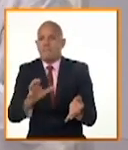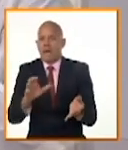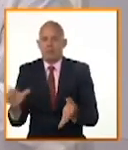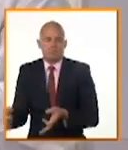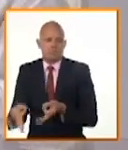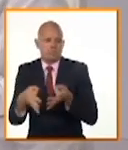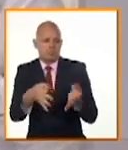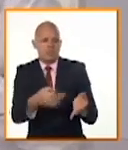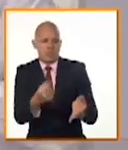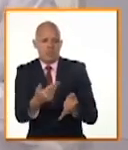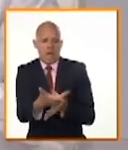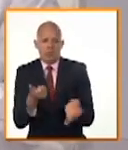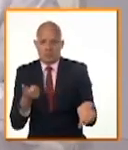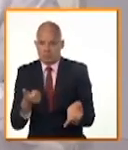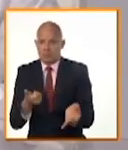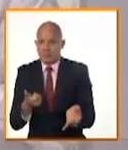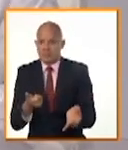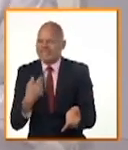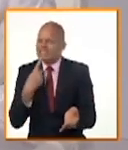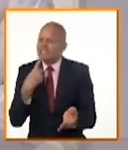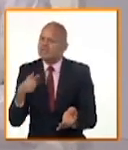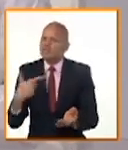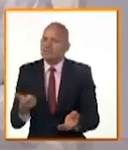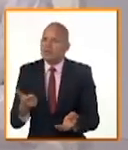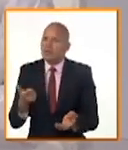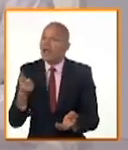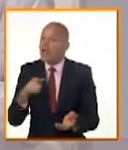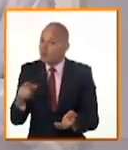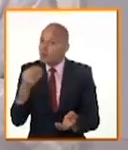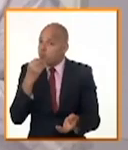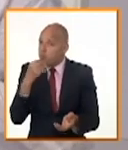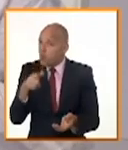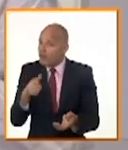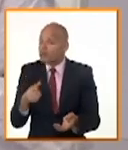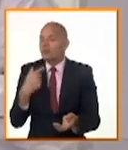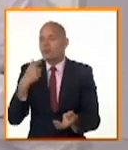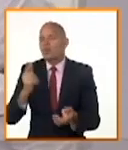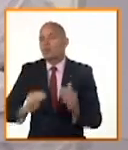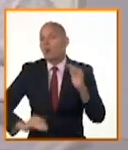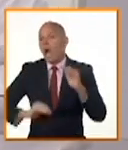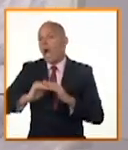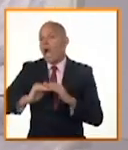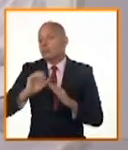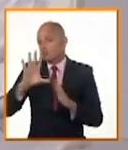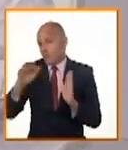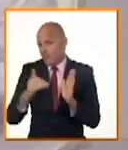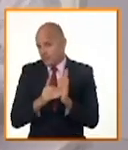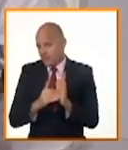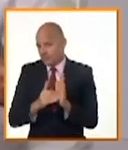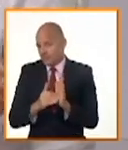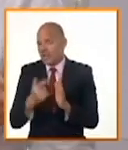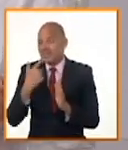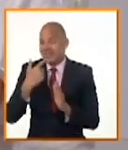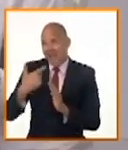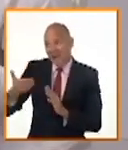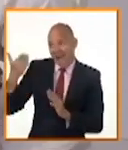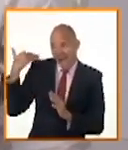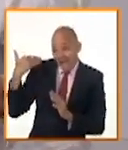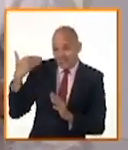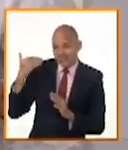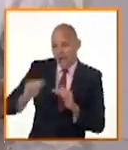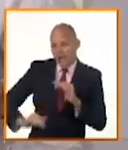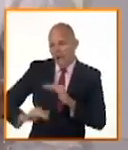transacción no puede exceder los cinco mil pesos y nosotros estamos apostando porque en un futuro que antes eran 2500 que antes eran